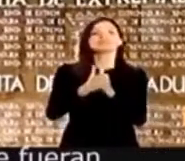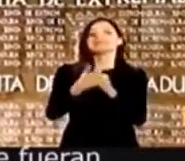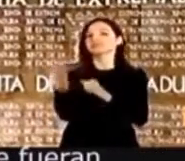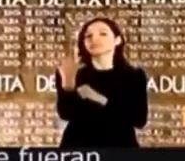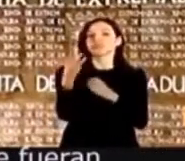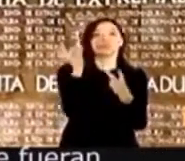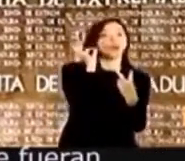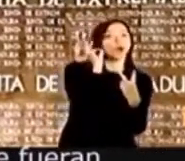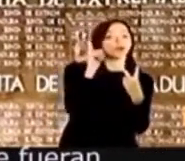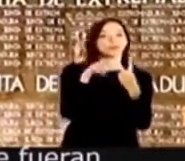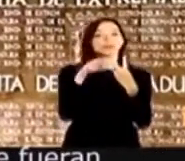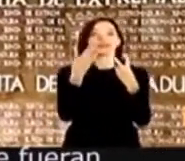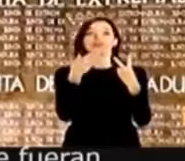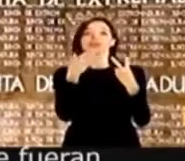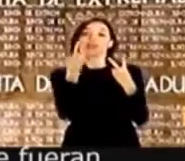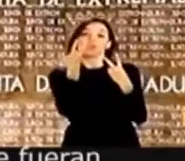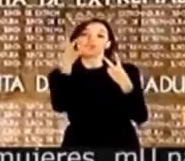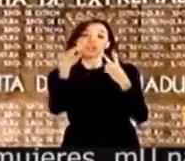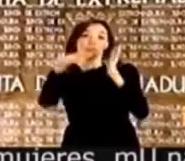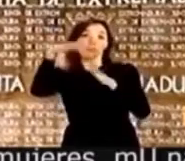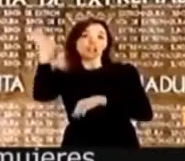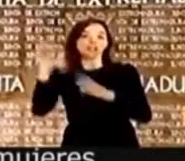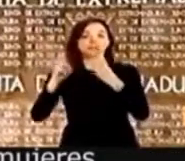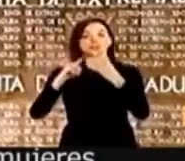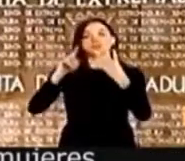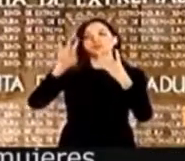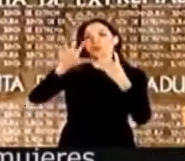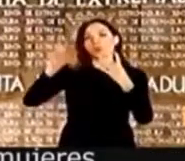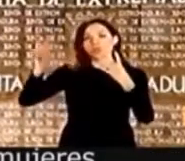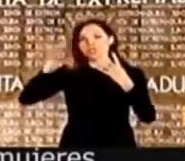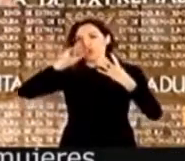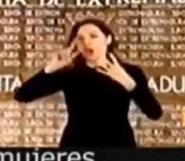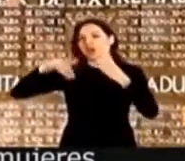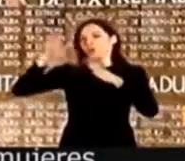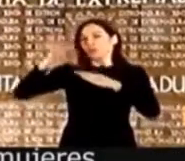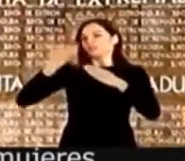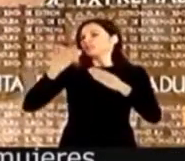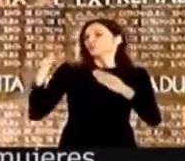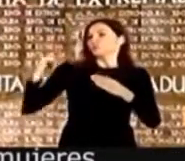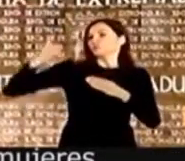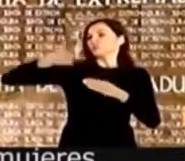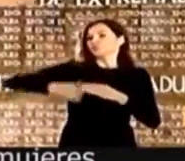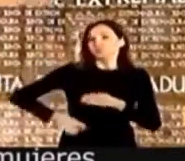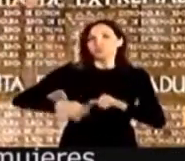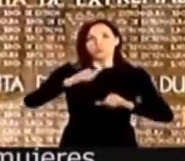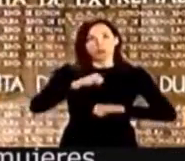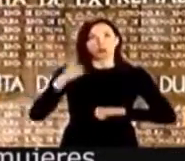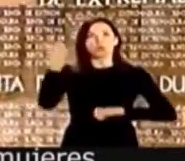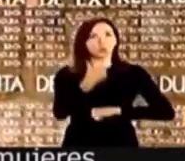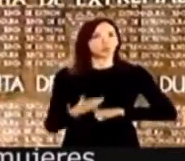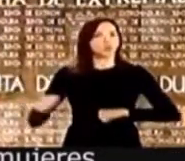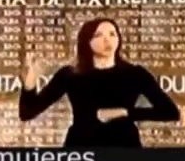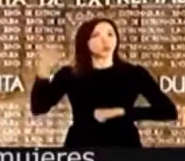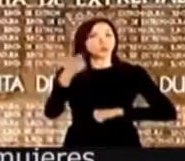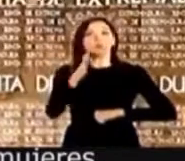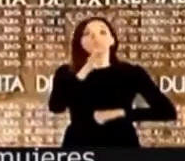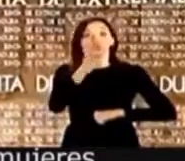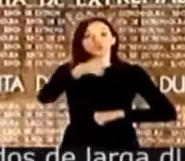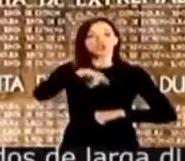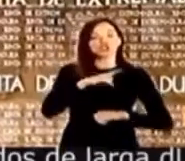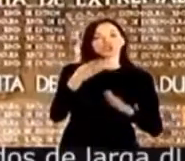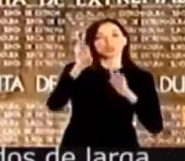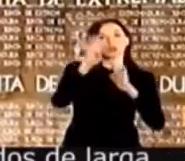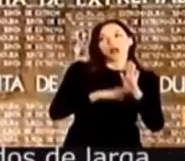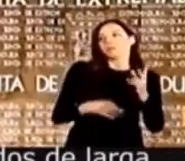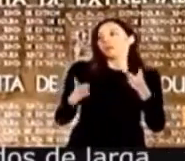años, los mayores de 52, ambos parados de larga duración. Y así hemos venido cada año convocando cuántas ayudas, cuántas subvenciones,